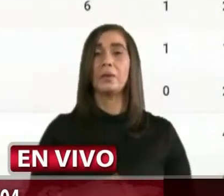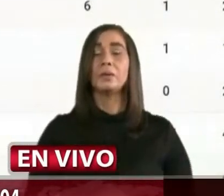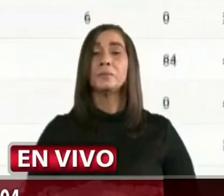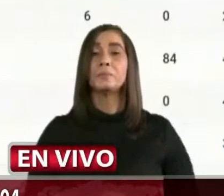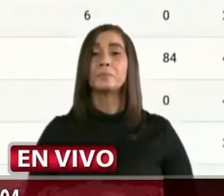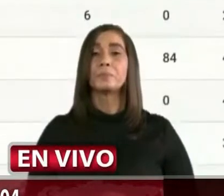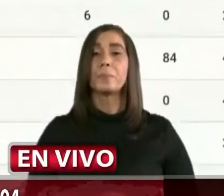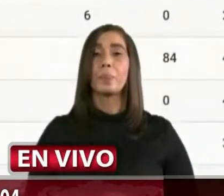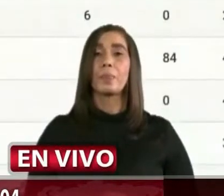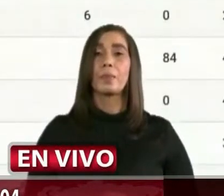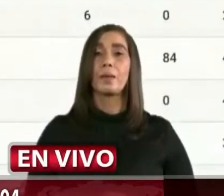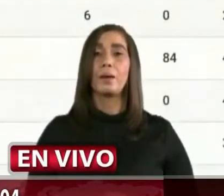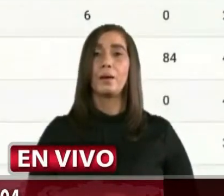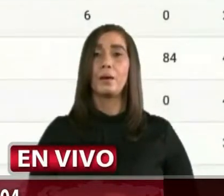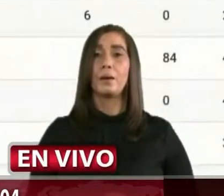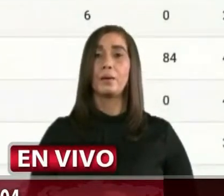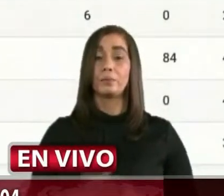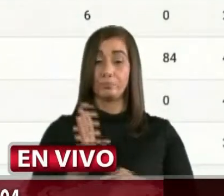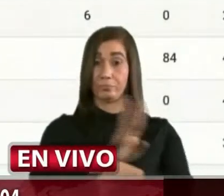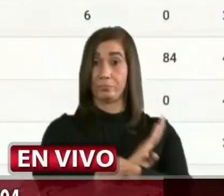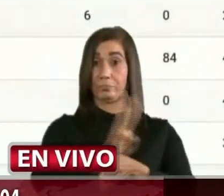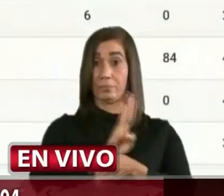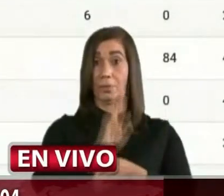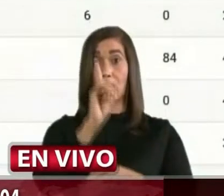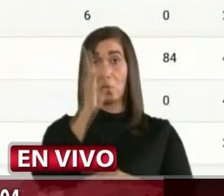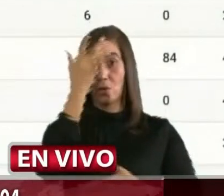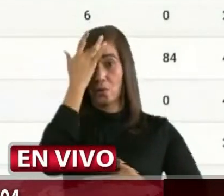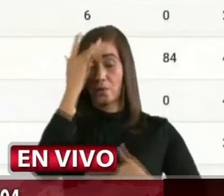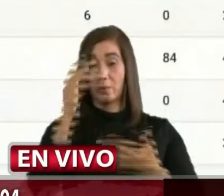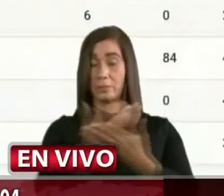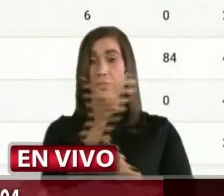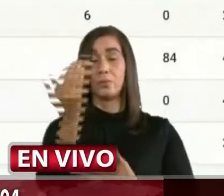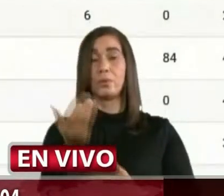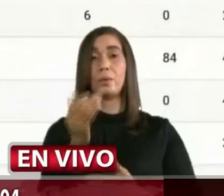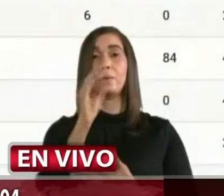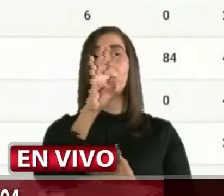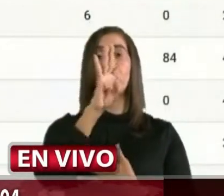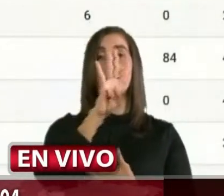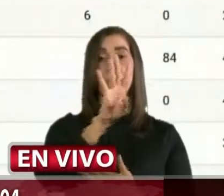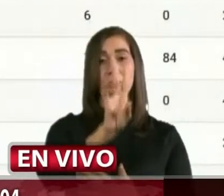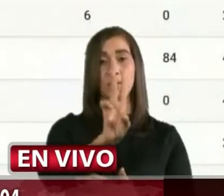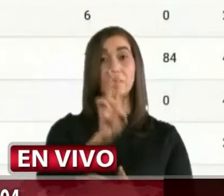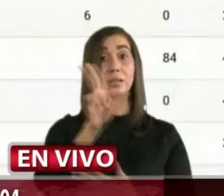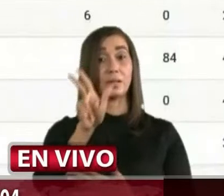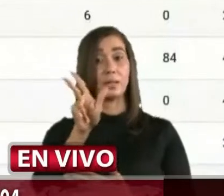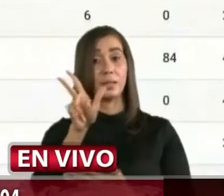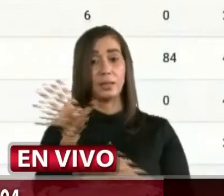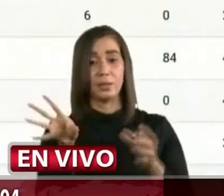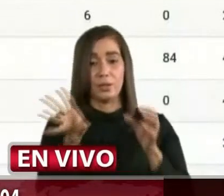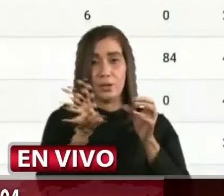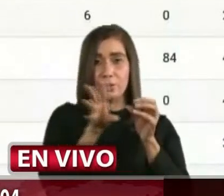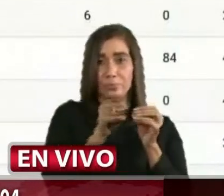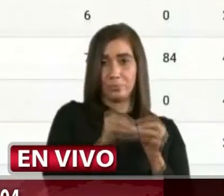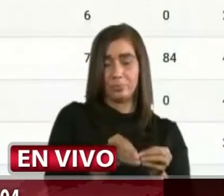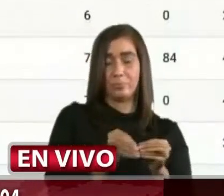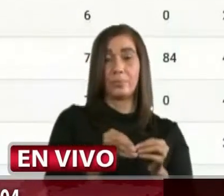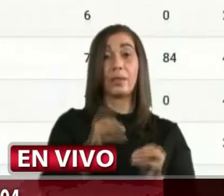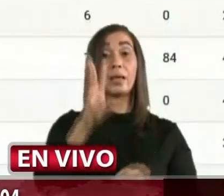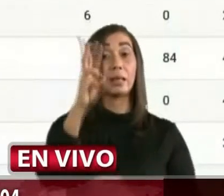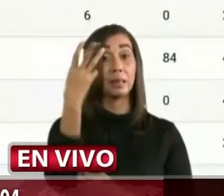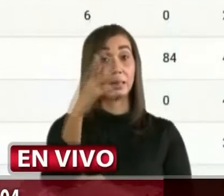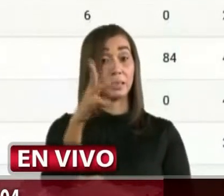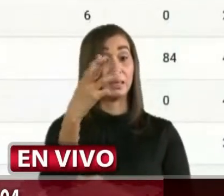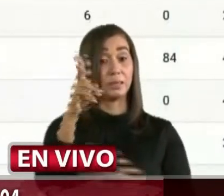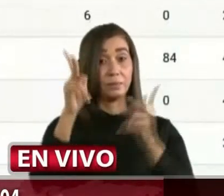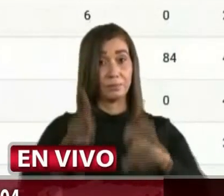fallecimiento. Barahona, 1 caso nuevo, 73 acumulados,